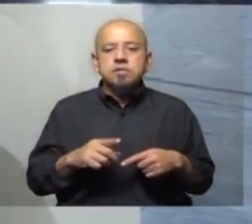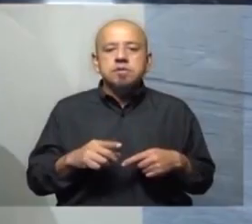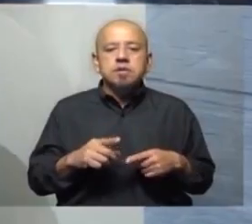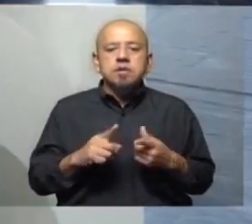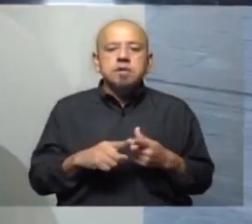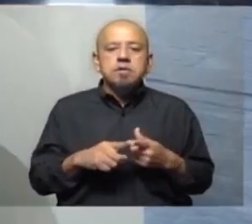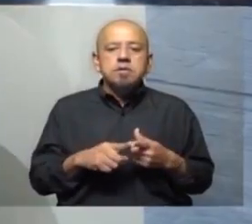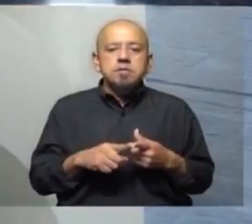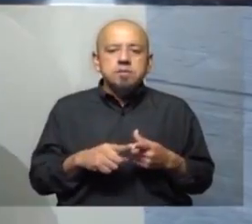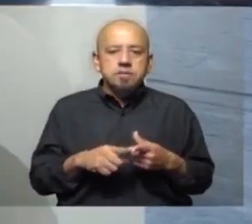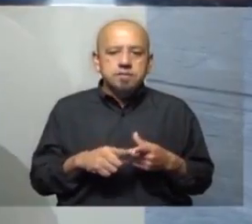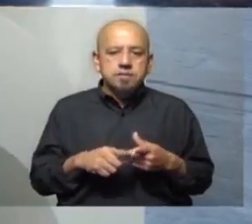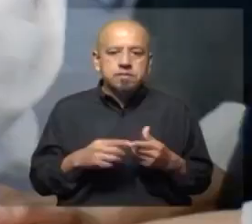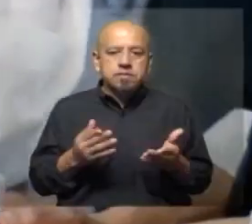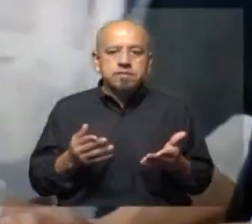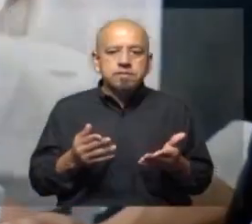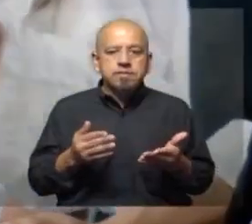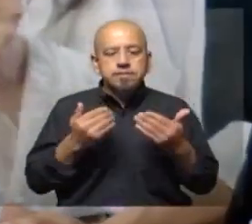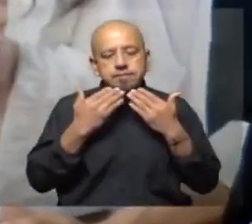muchísimas recomendaciones